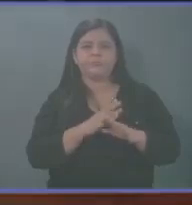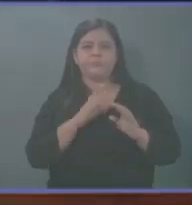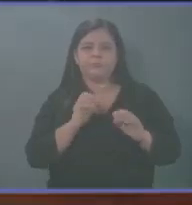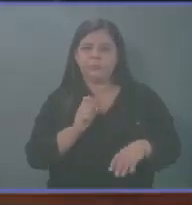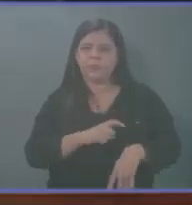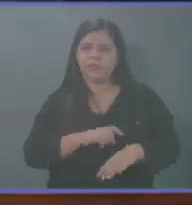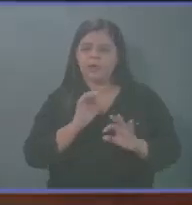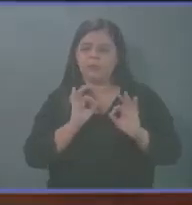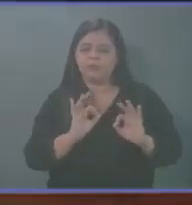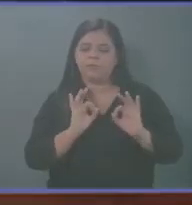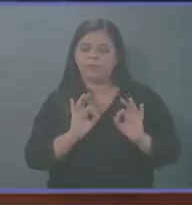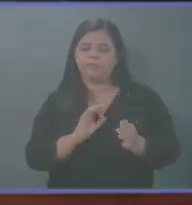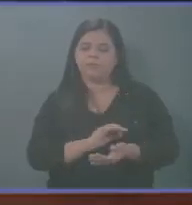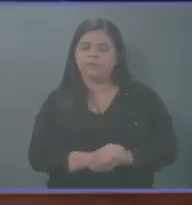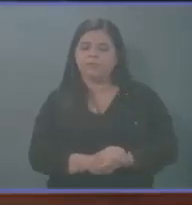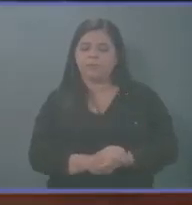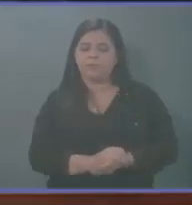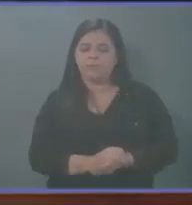oportuna